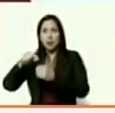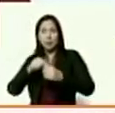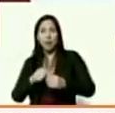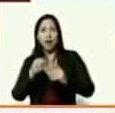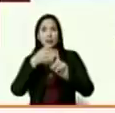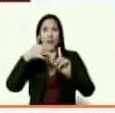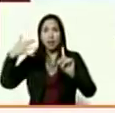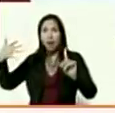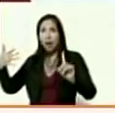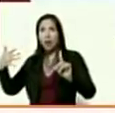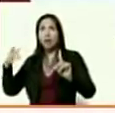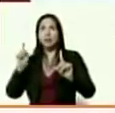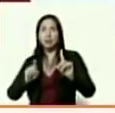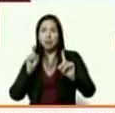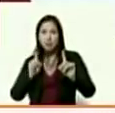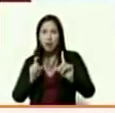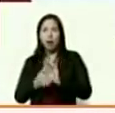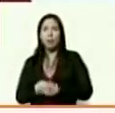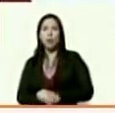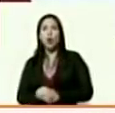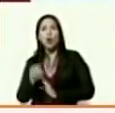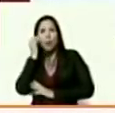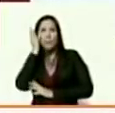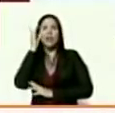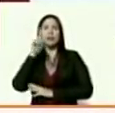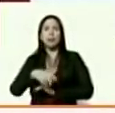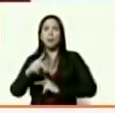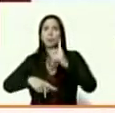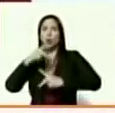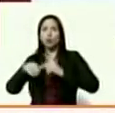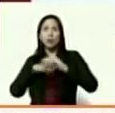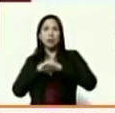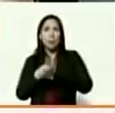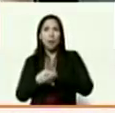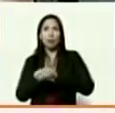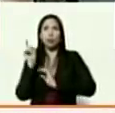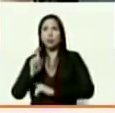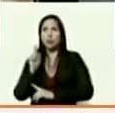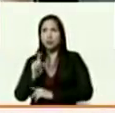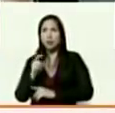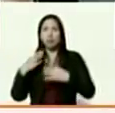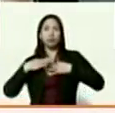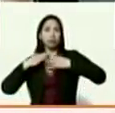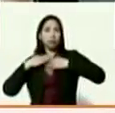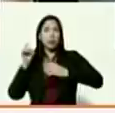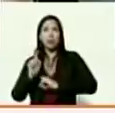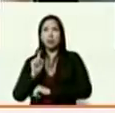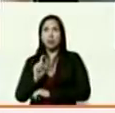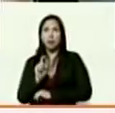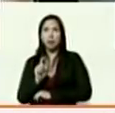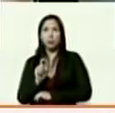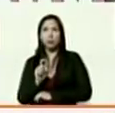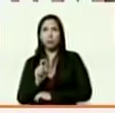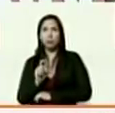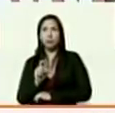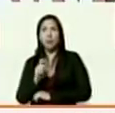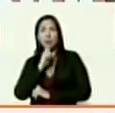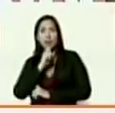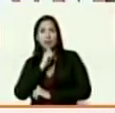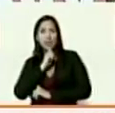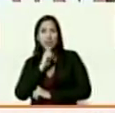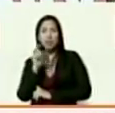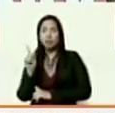que, necesitamos, si somos capaces de producir los zapatos que necesitamos, la ropa que necesitamos, y difícil eso no es.